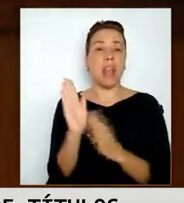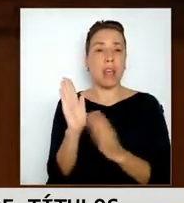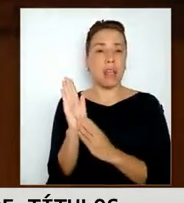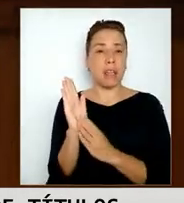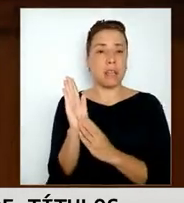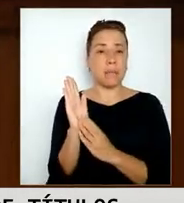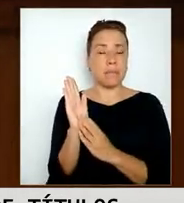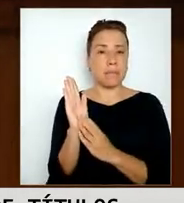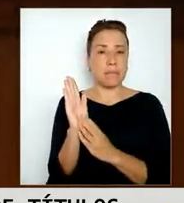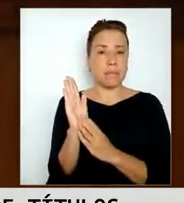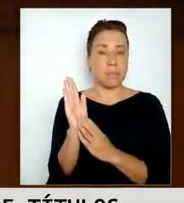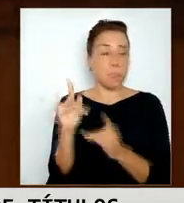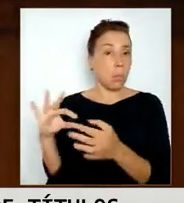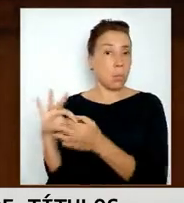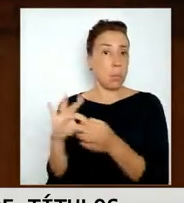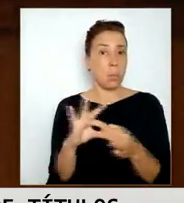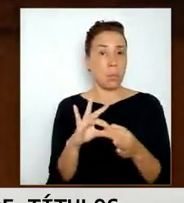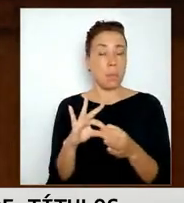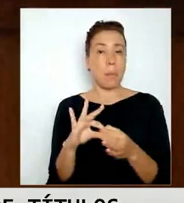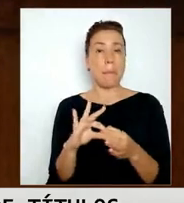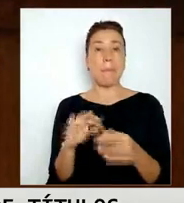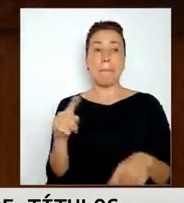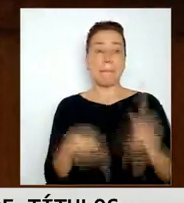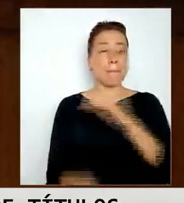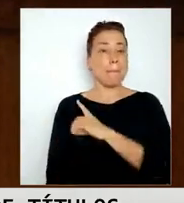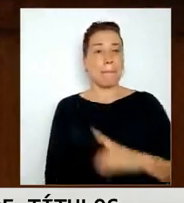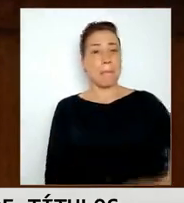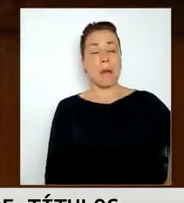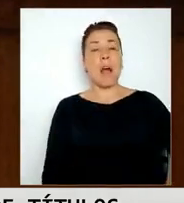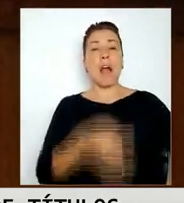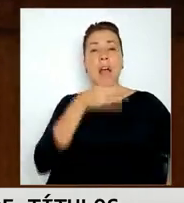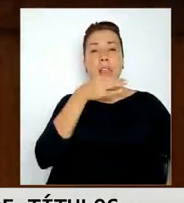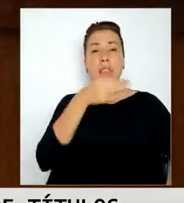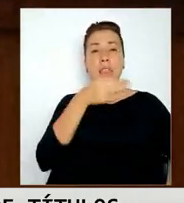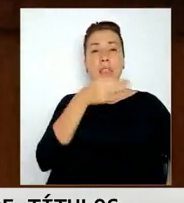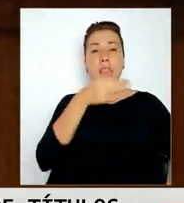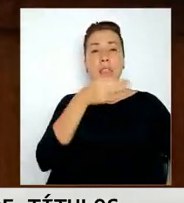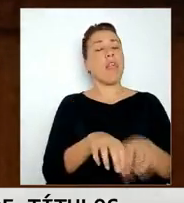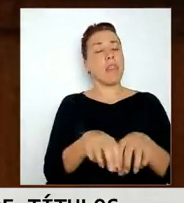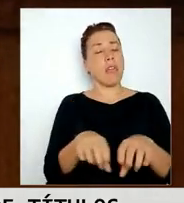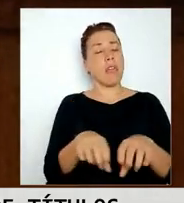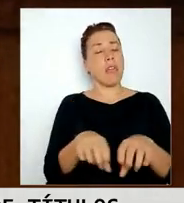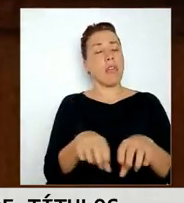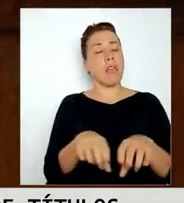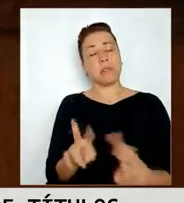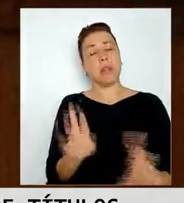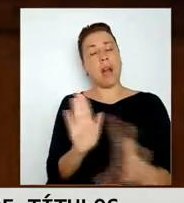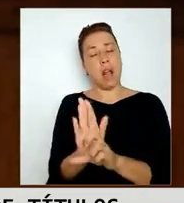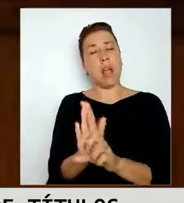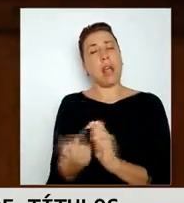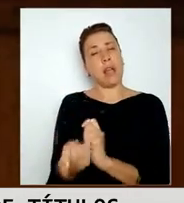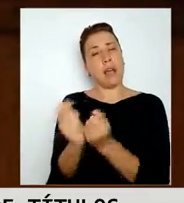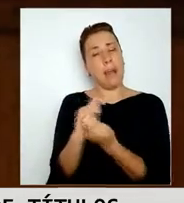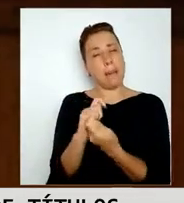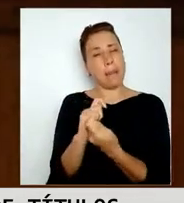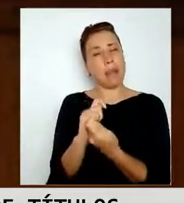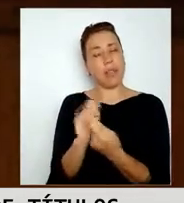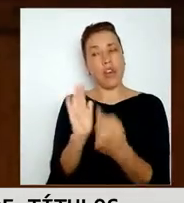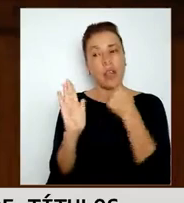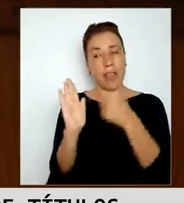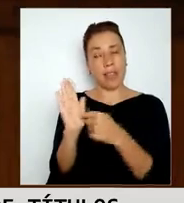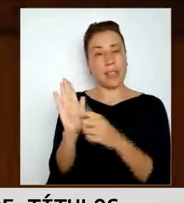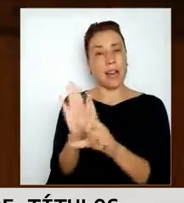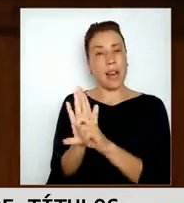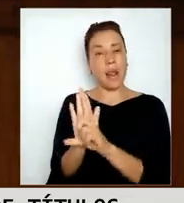de ello la mayoría de los parlamentarios se manifestaron partidarios de legislar modificando tal disposición en el sentido de impedir que